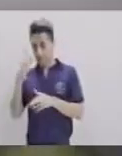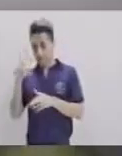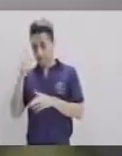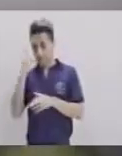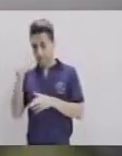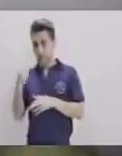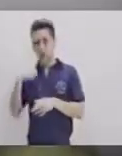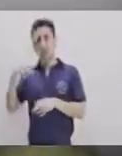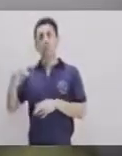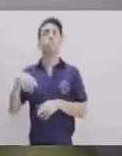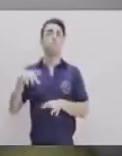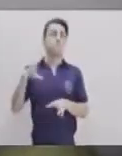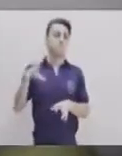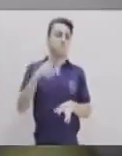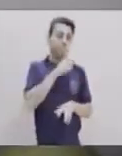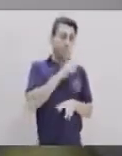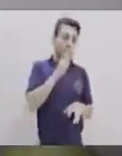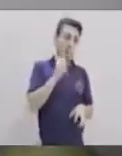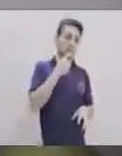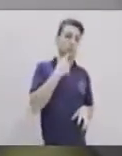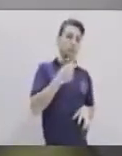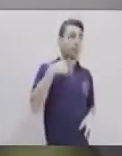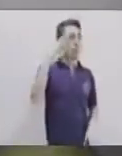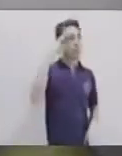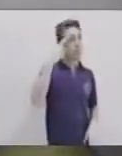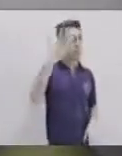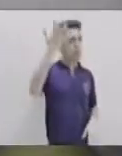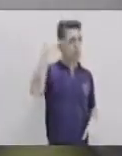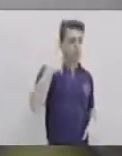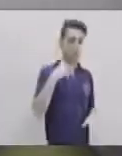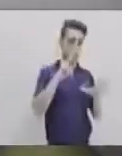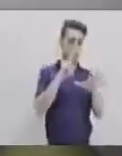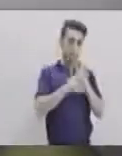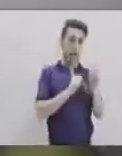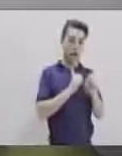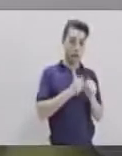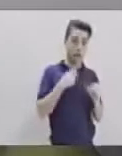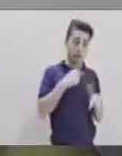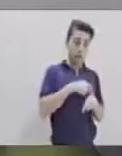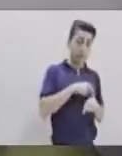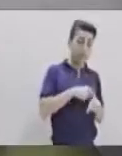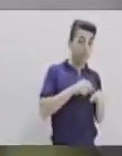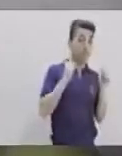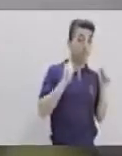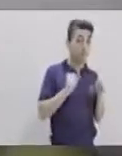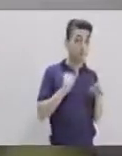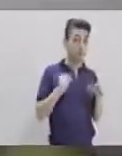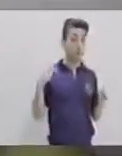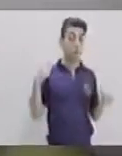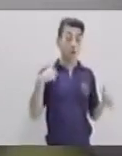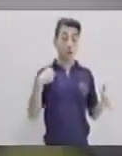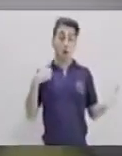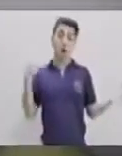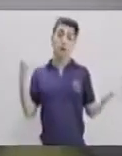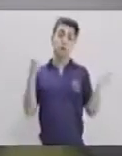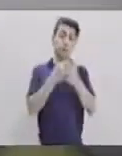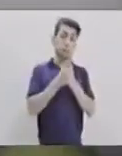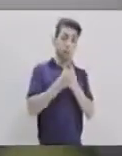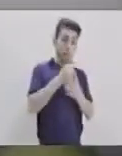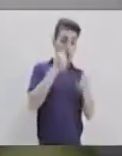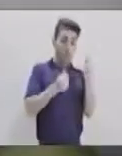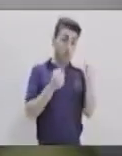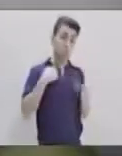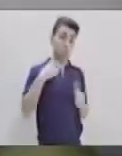recuerdo, André, cuando yo tenía 7 años, yo pasé por un proceso muy difícil y yo tuve un accidente de carro con mis